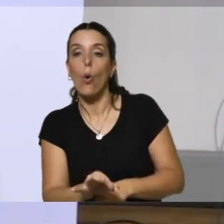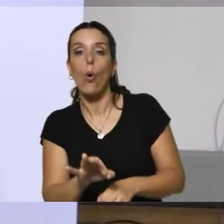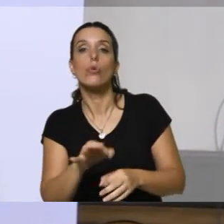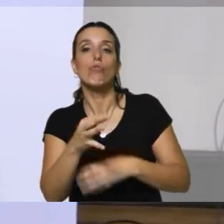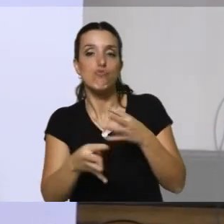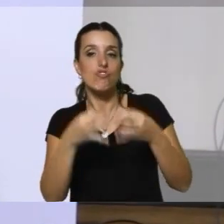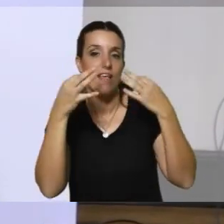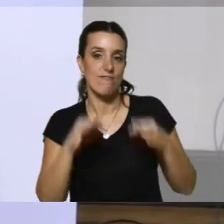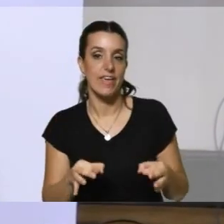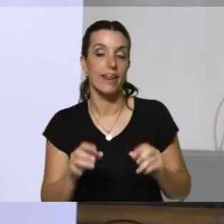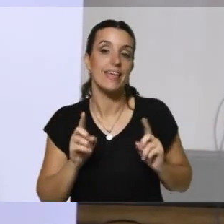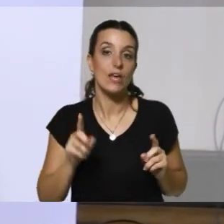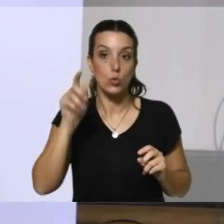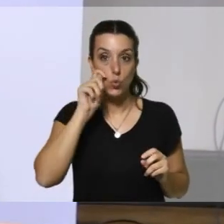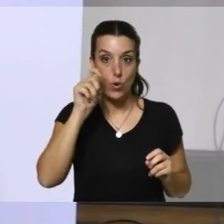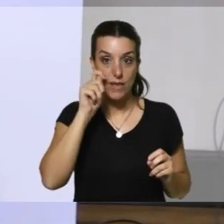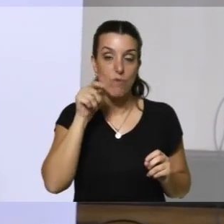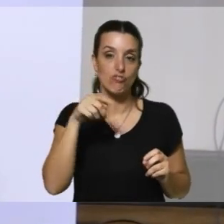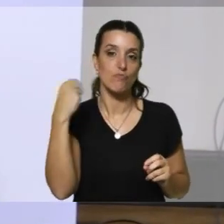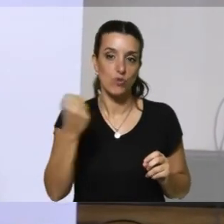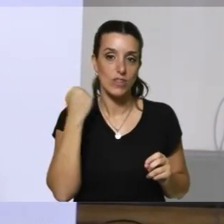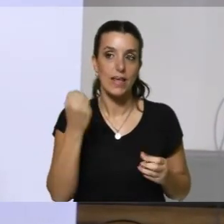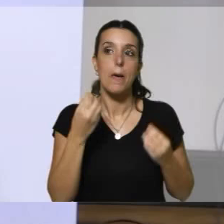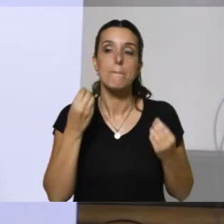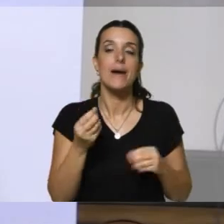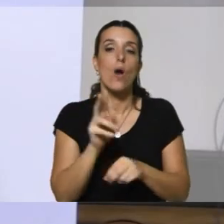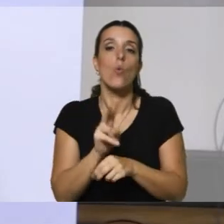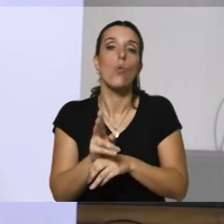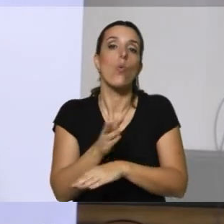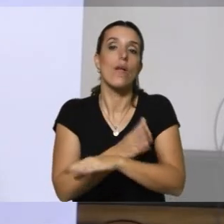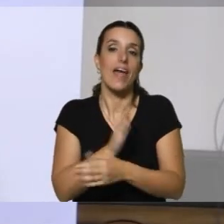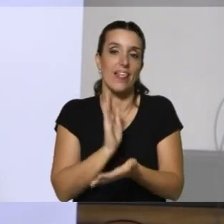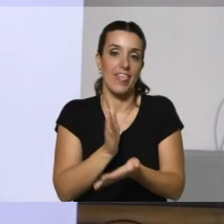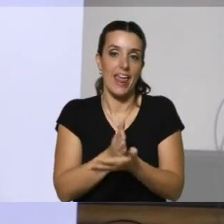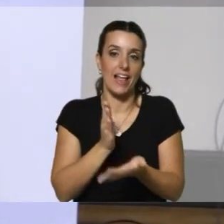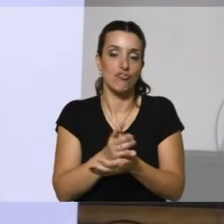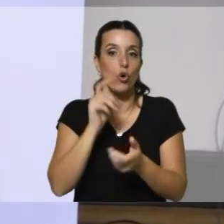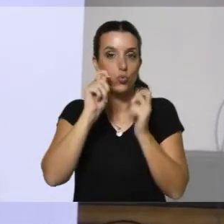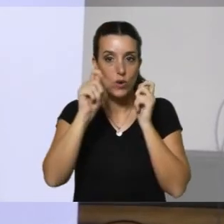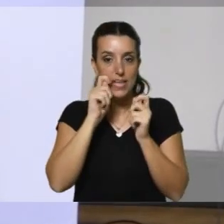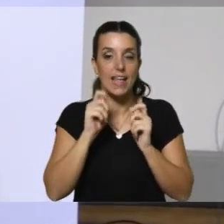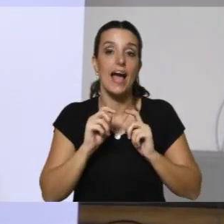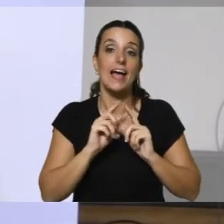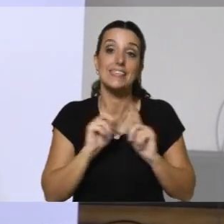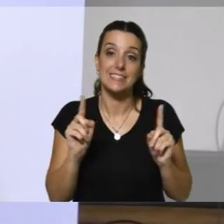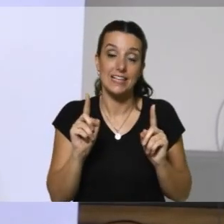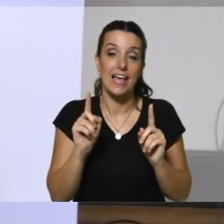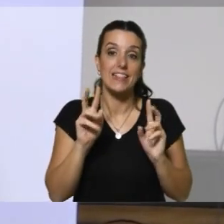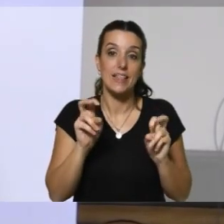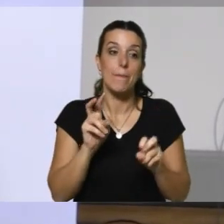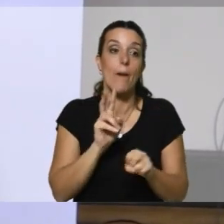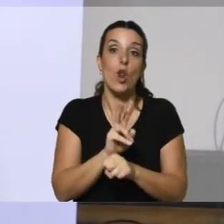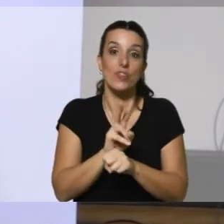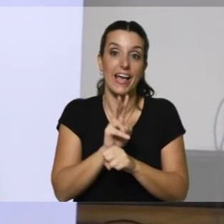funcionen bien, dijo, y en turismo eso es importante para preservar los derechos de los turistas sin desproteger a quienes